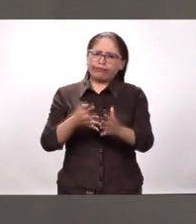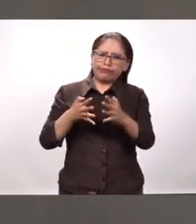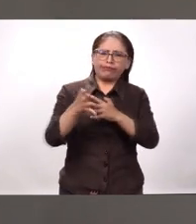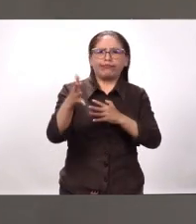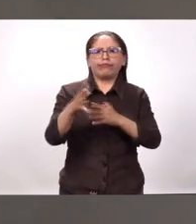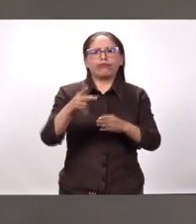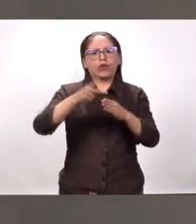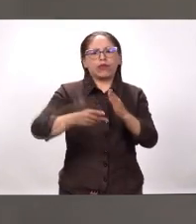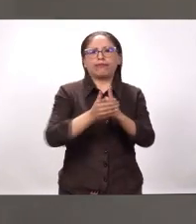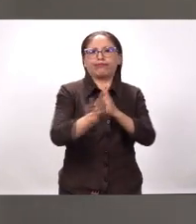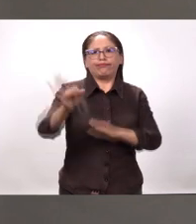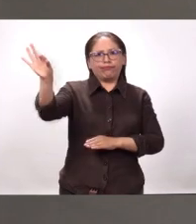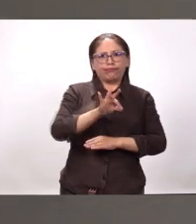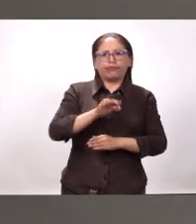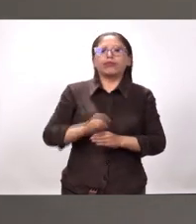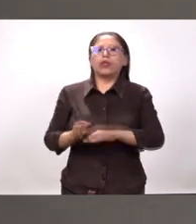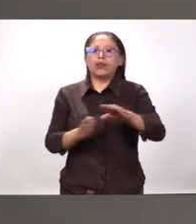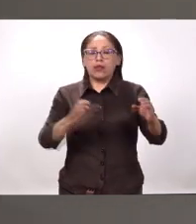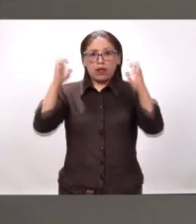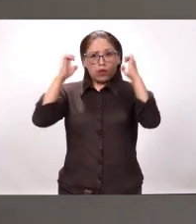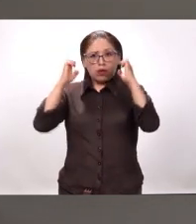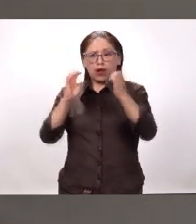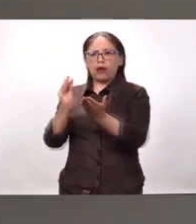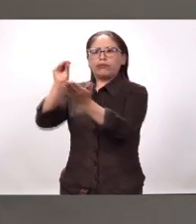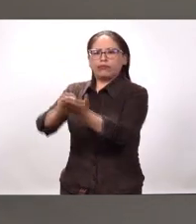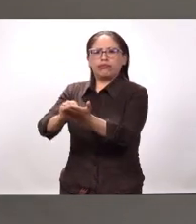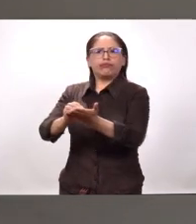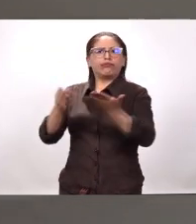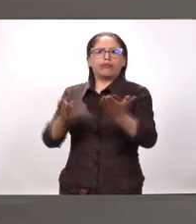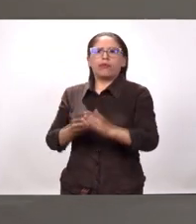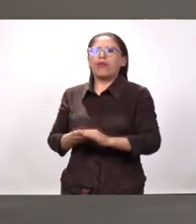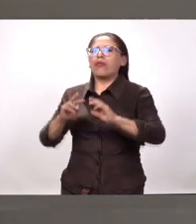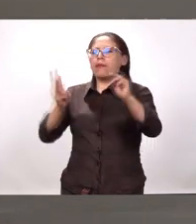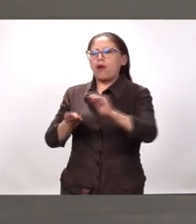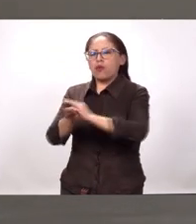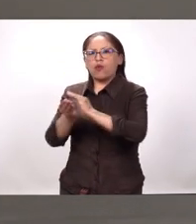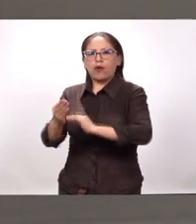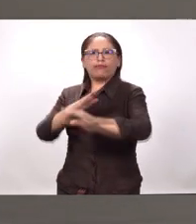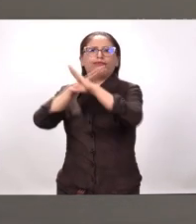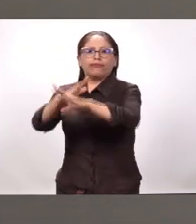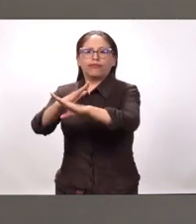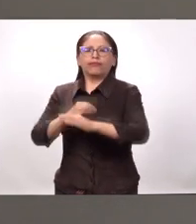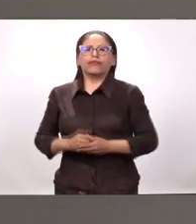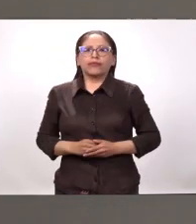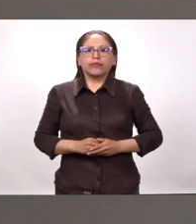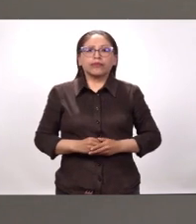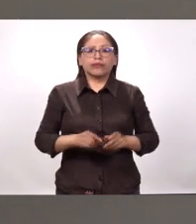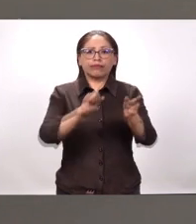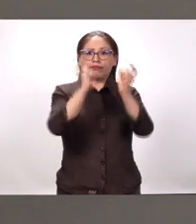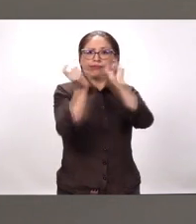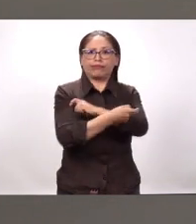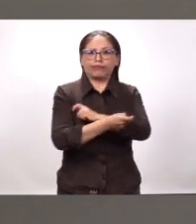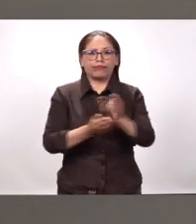forma transparente y meritocrática. En el área disciplinaria implementaremos una política de cero tolerancia a la corrupción